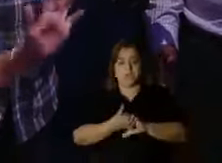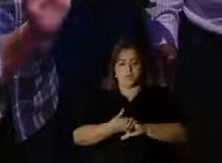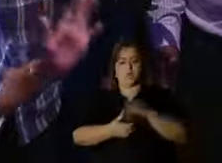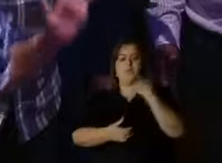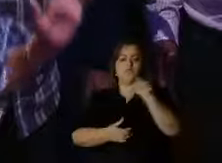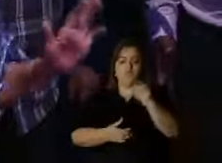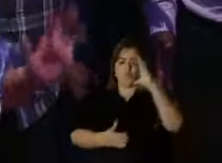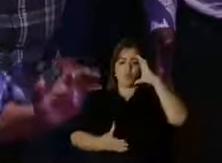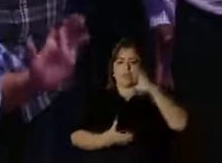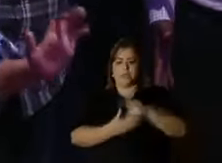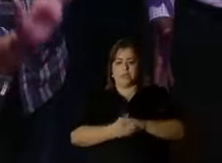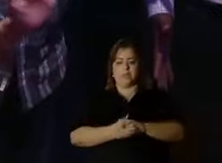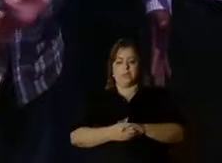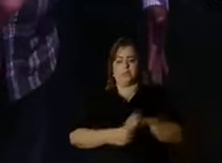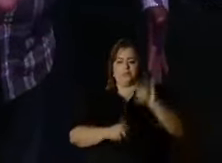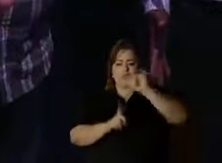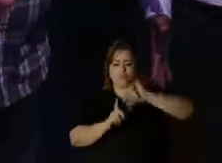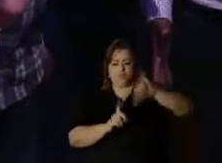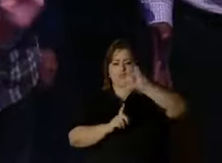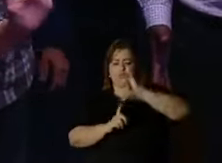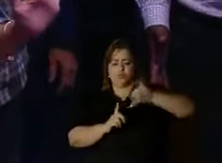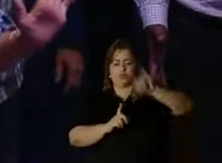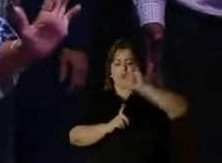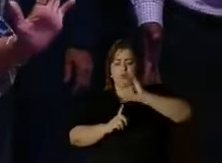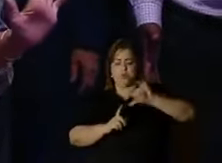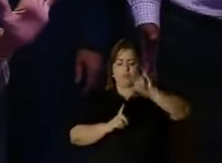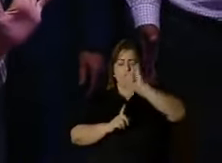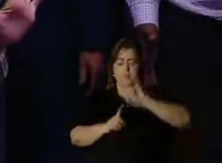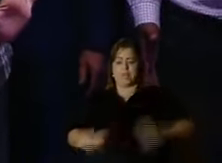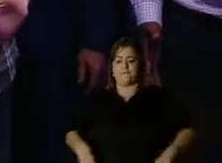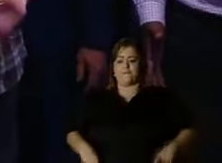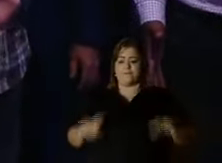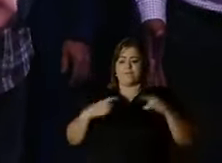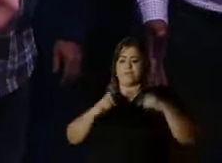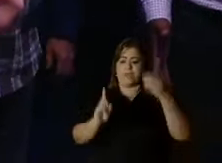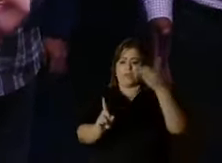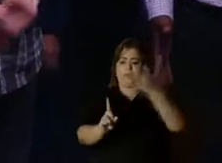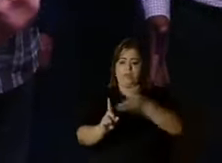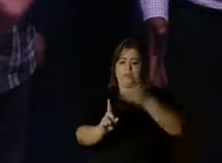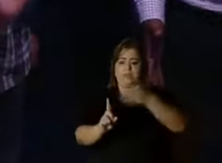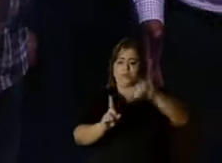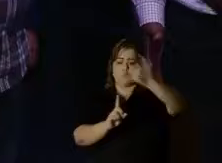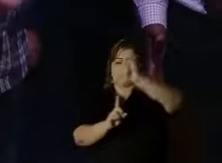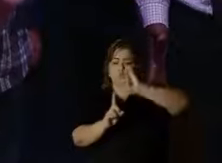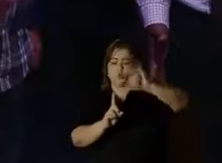Tú has creído. Ahí está la unción de Dios sobre tu vida. Ahí está la unción de Dios. Ahí está la unción